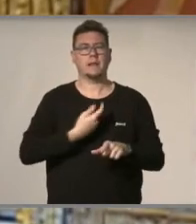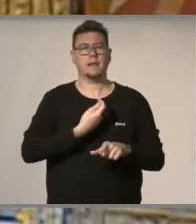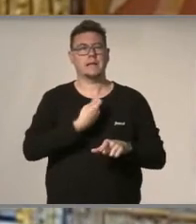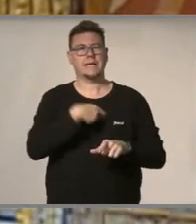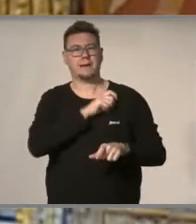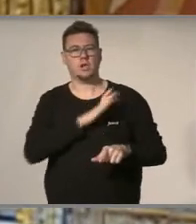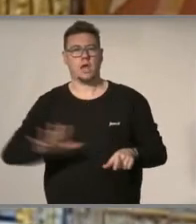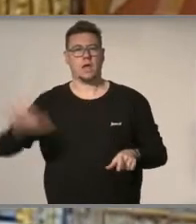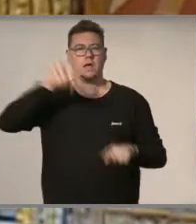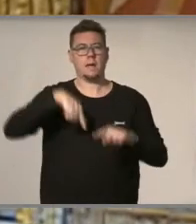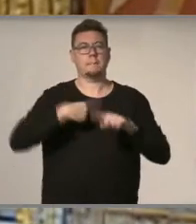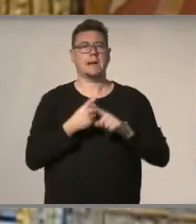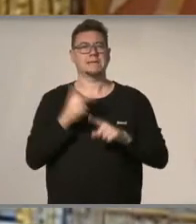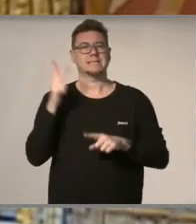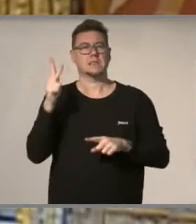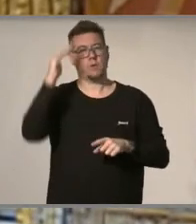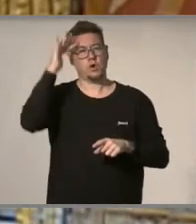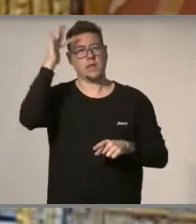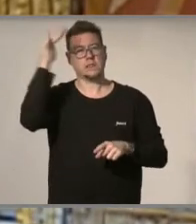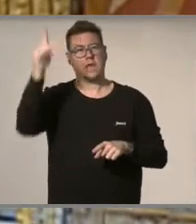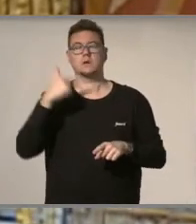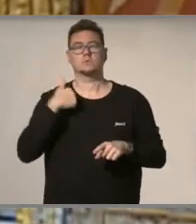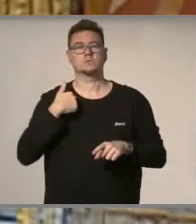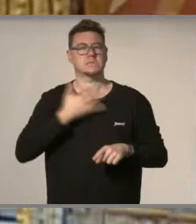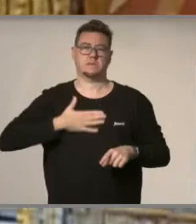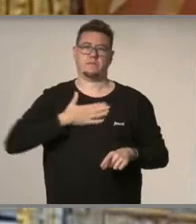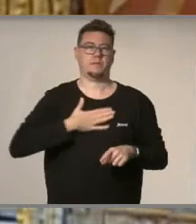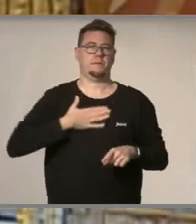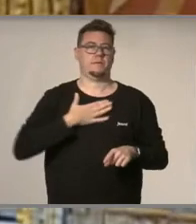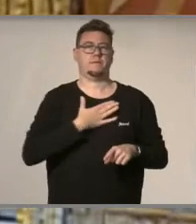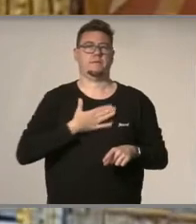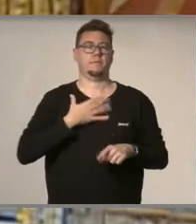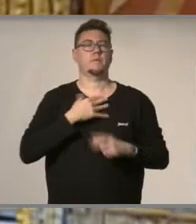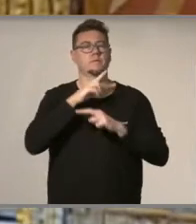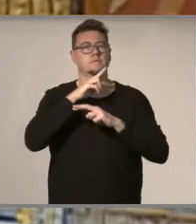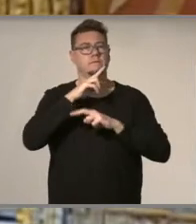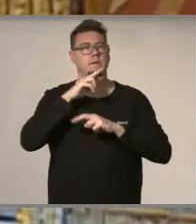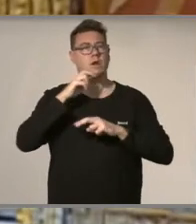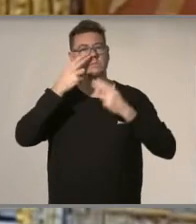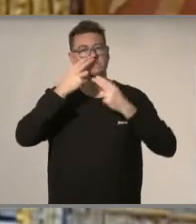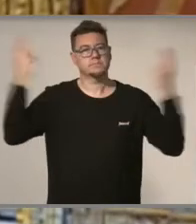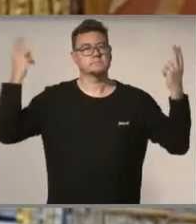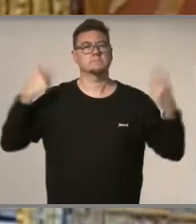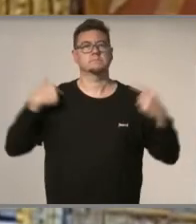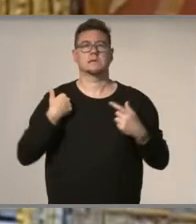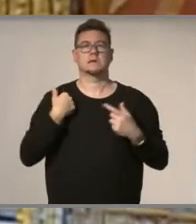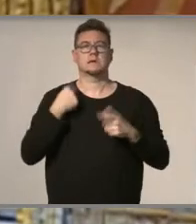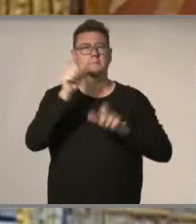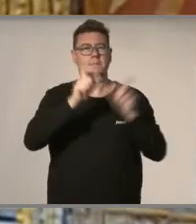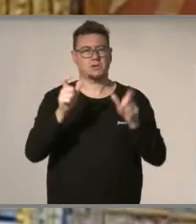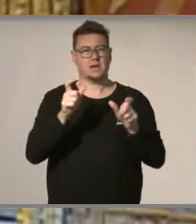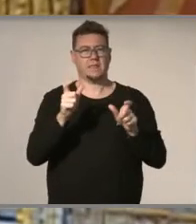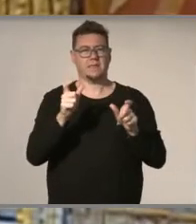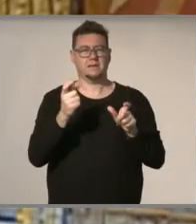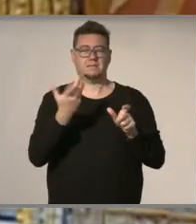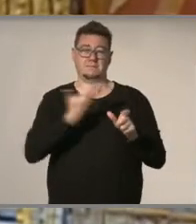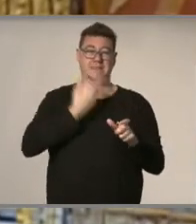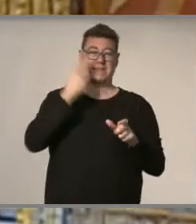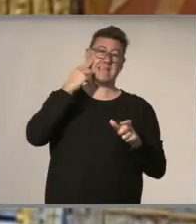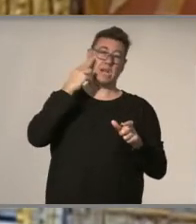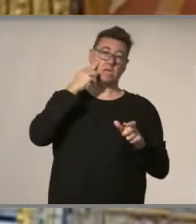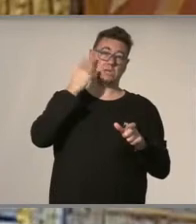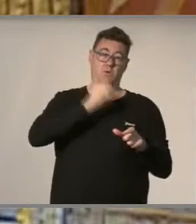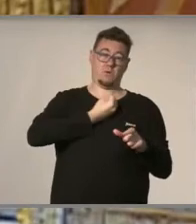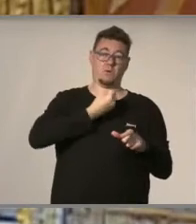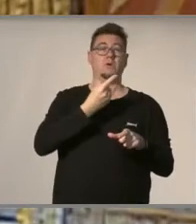demócrata, es una satisfacción poder poner en valor que ese sacrificio de las víctimas del terrorismo no ha sido